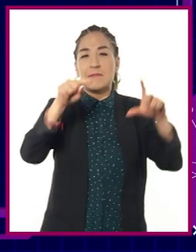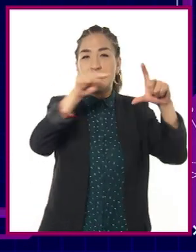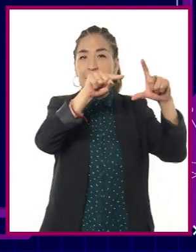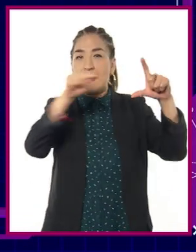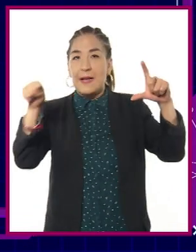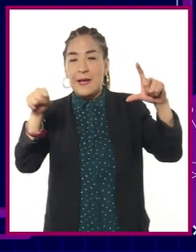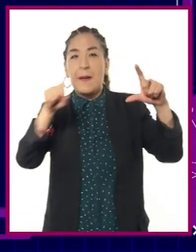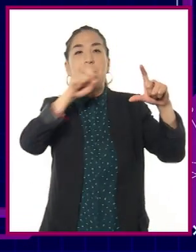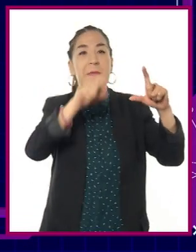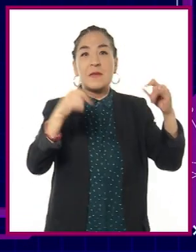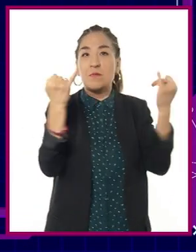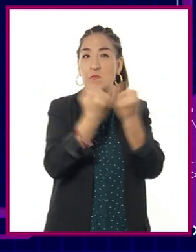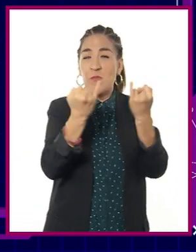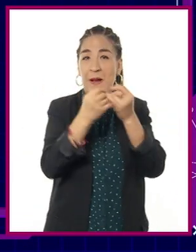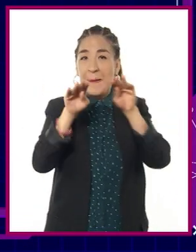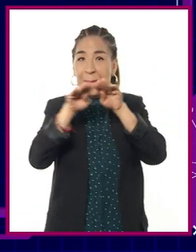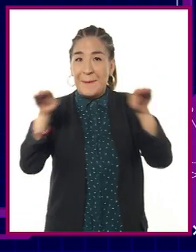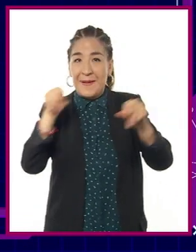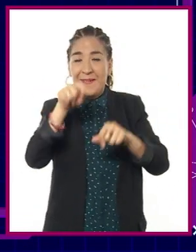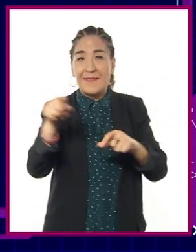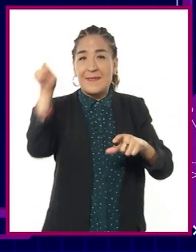la circunferencia?